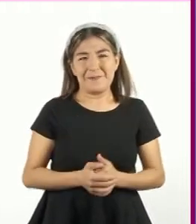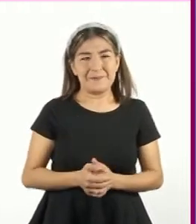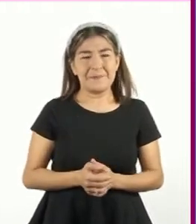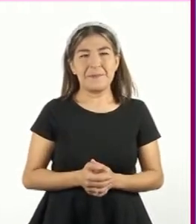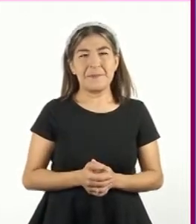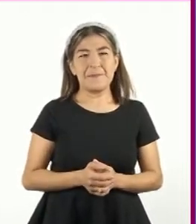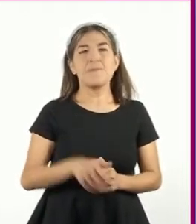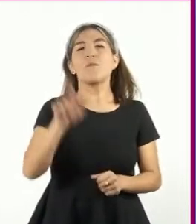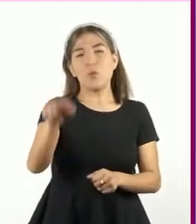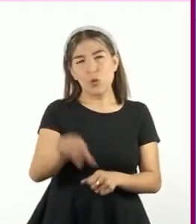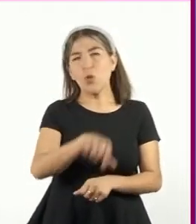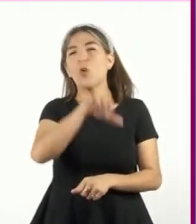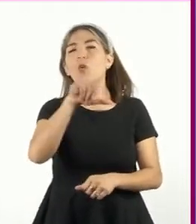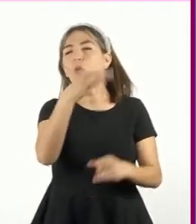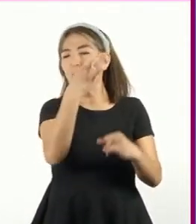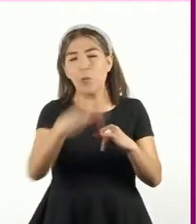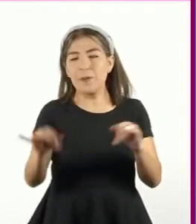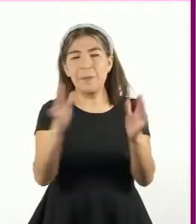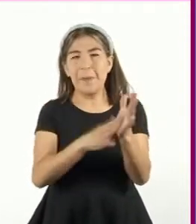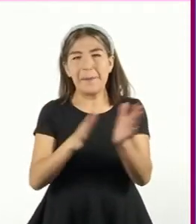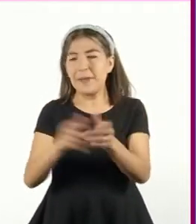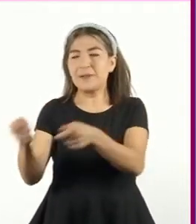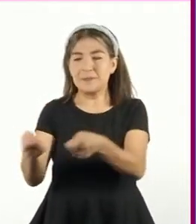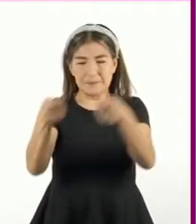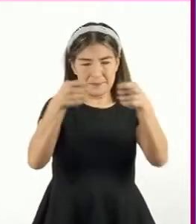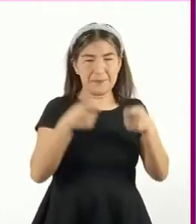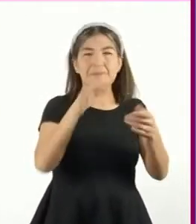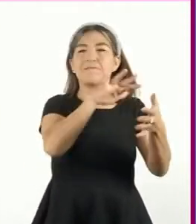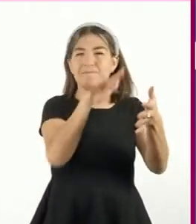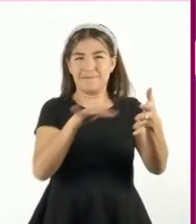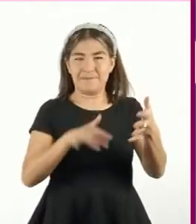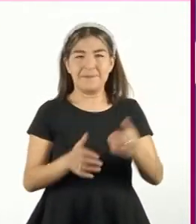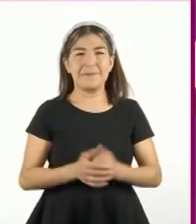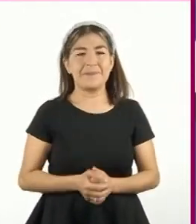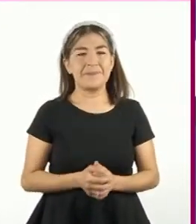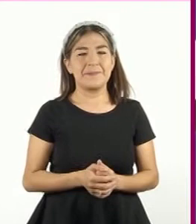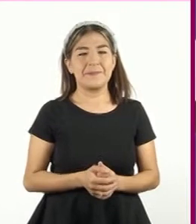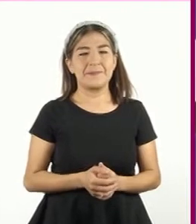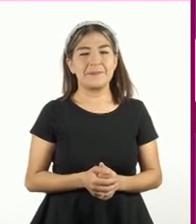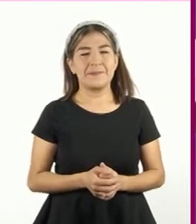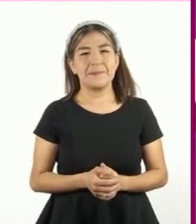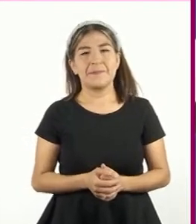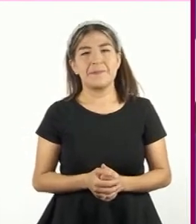Toma, por favor, la última papeleta para leerla.